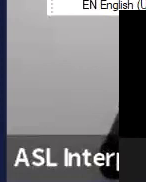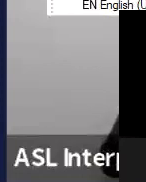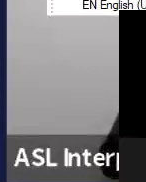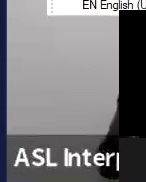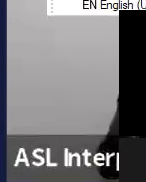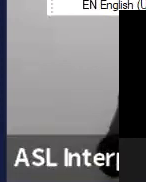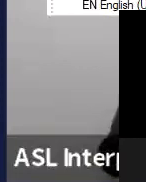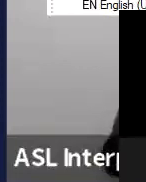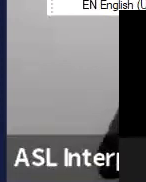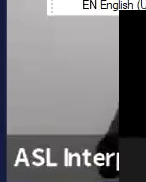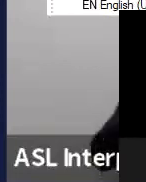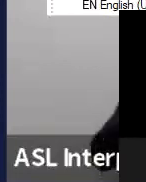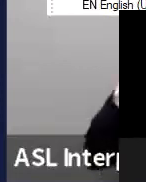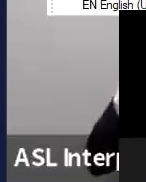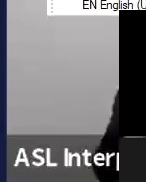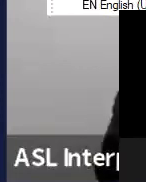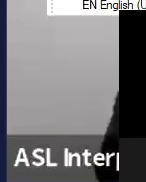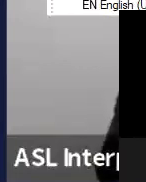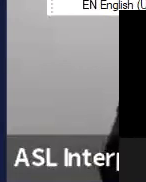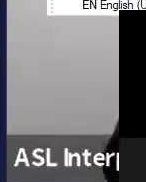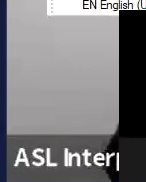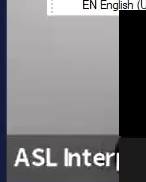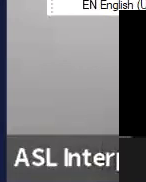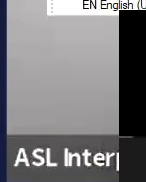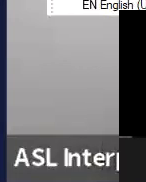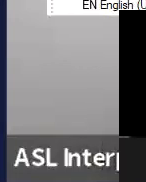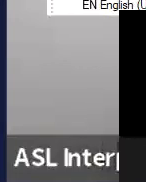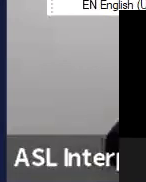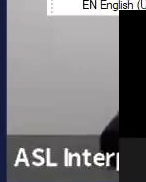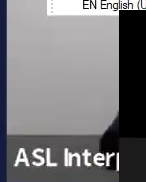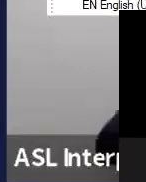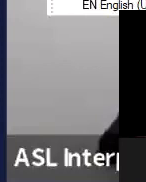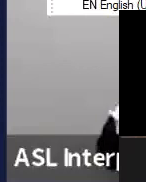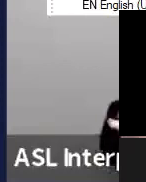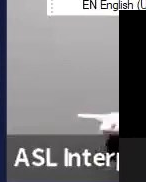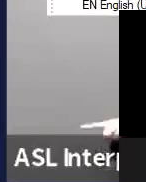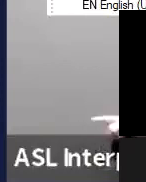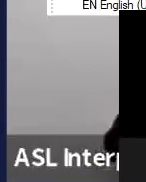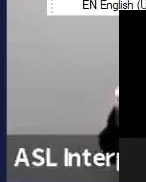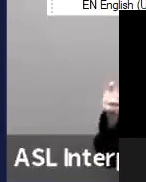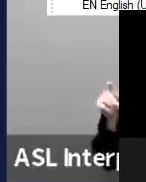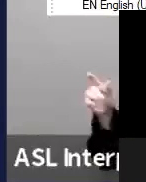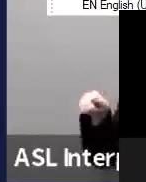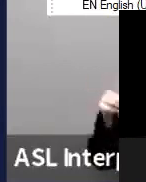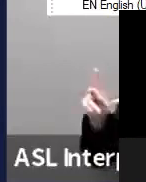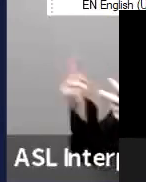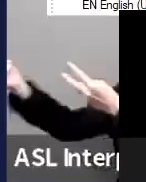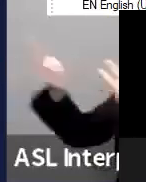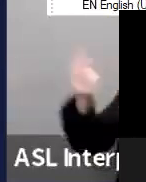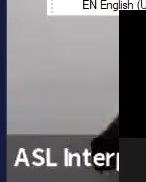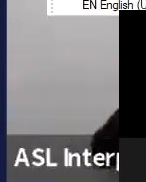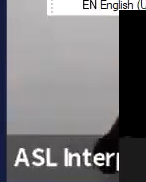bienestar de Nuevo México, pero ahora lo vamos a requerir para todo el mundo y también nos va a ayudar con la población no vacunada que esté visitando a